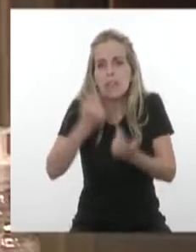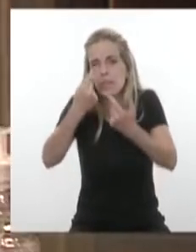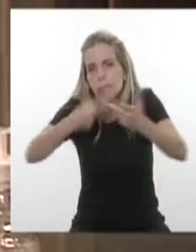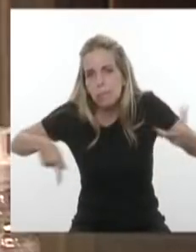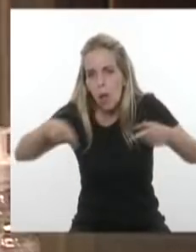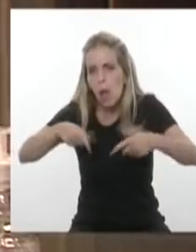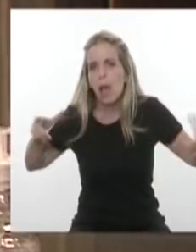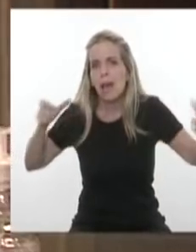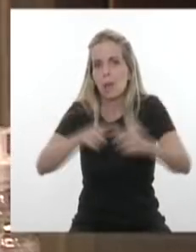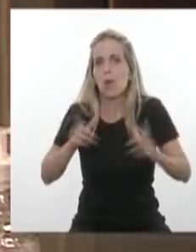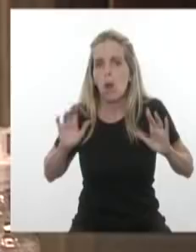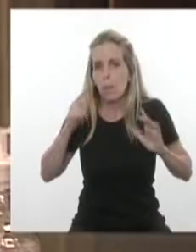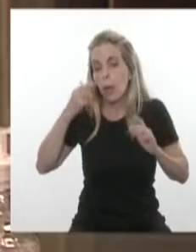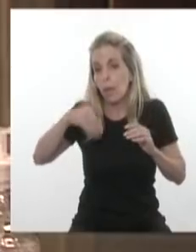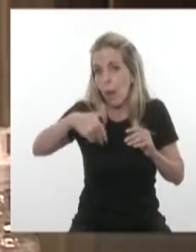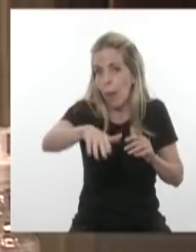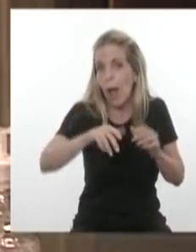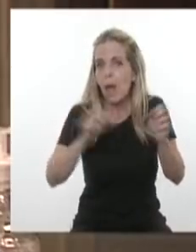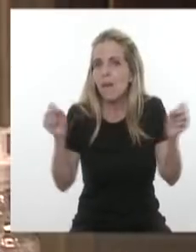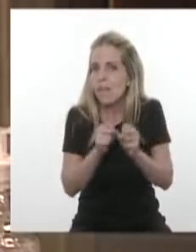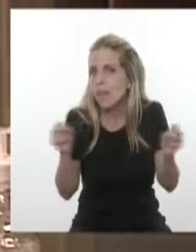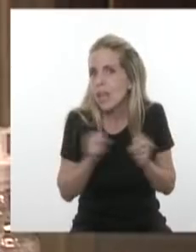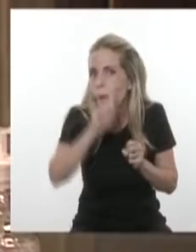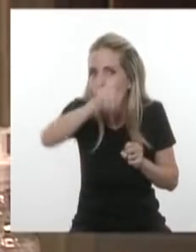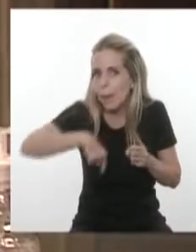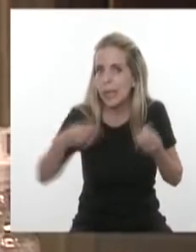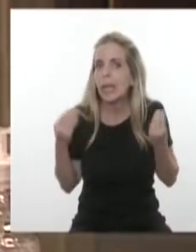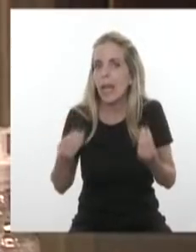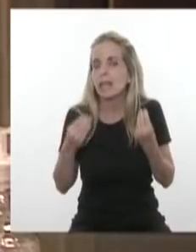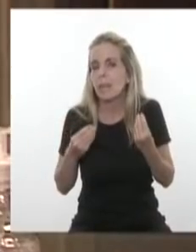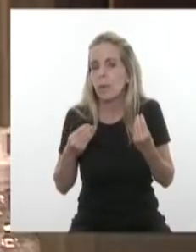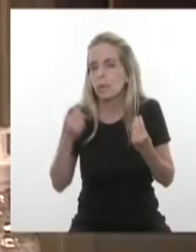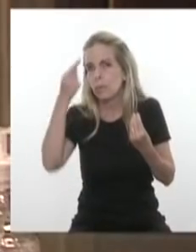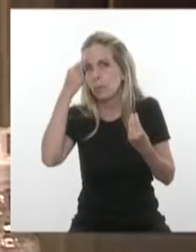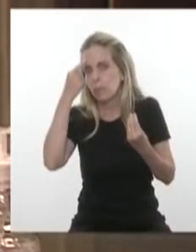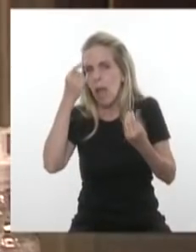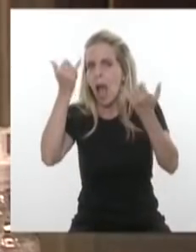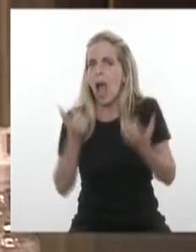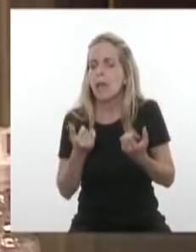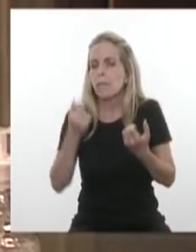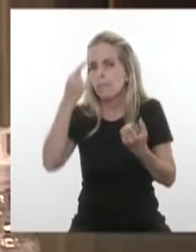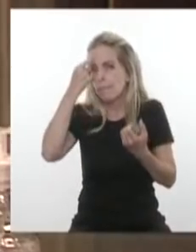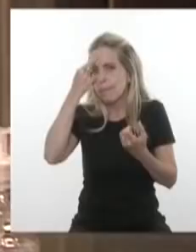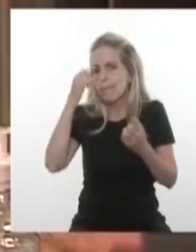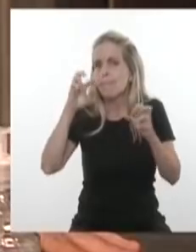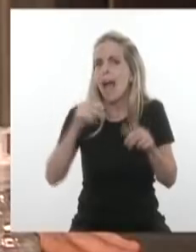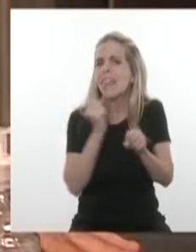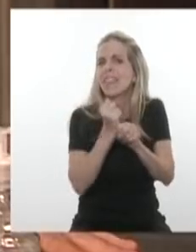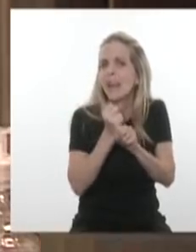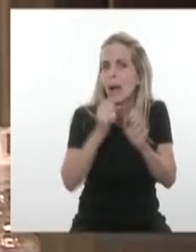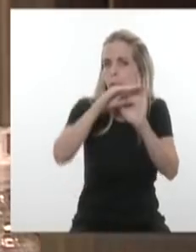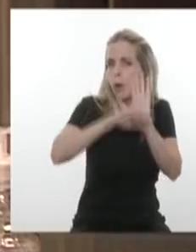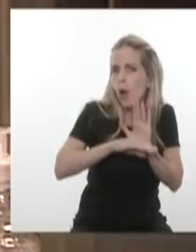para afrontar el otoño y el invierno tenemos un plan que incluye dos dimensiones la curación